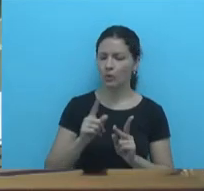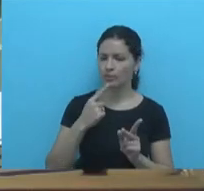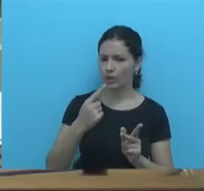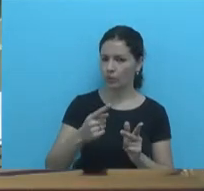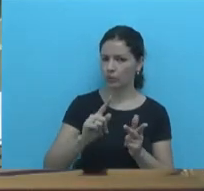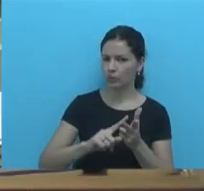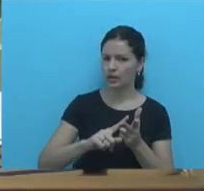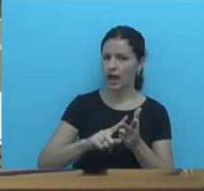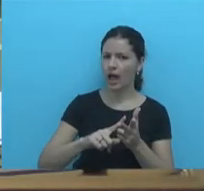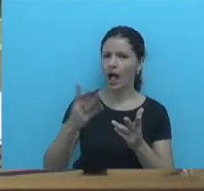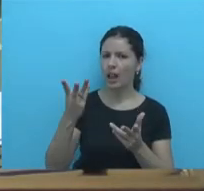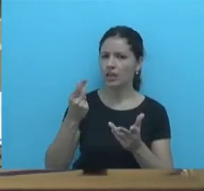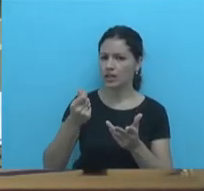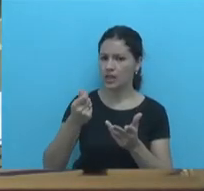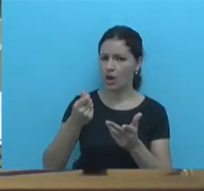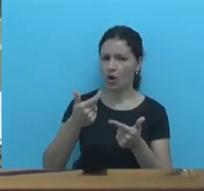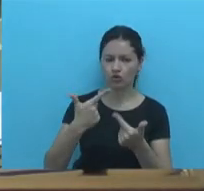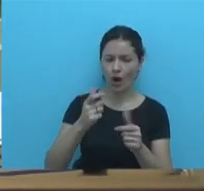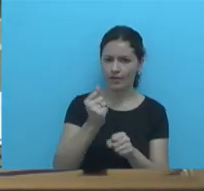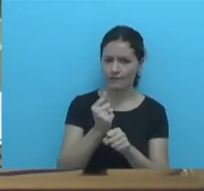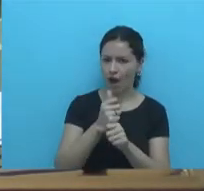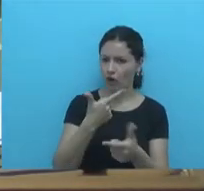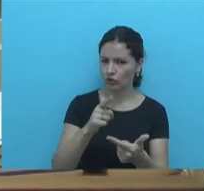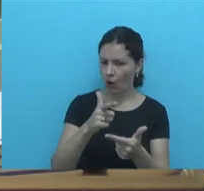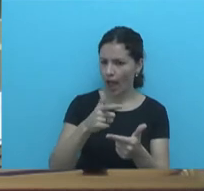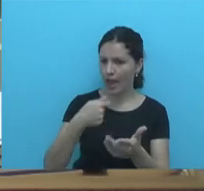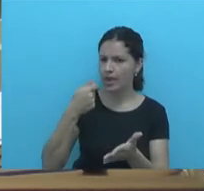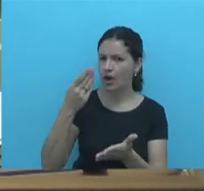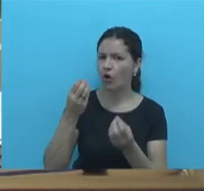esa multa si es que no siguen las reglas